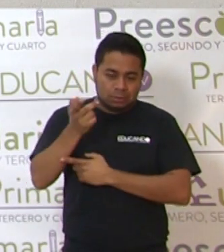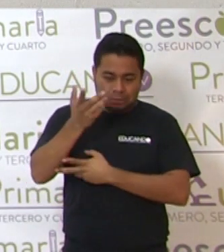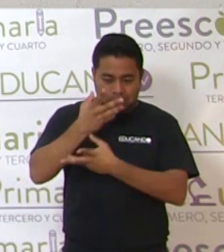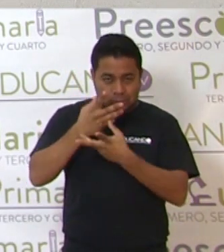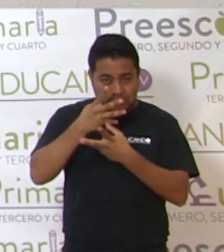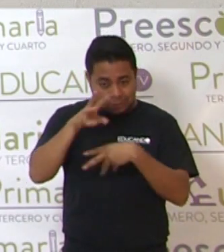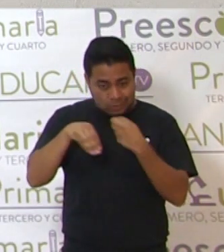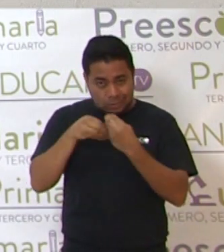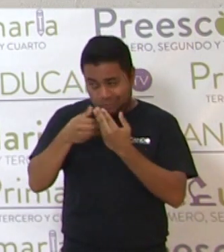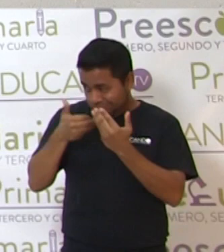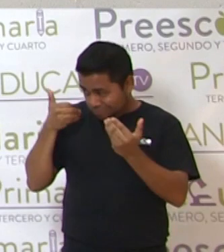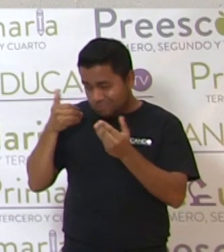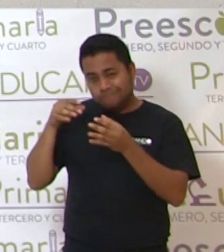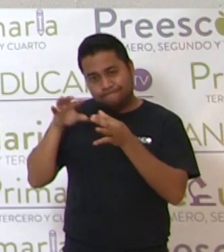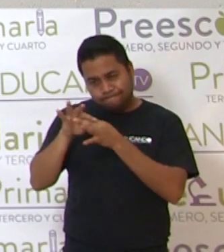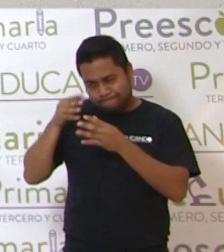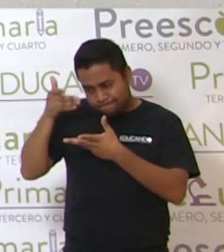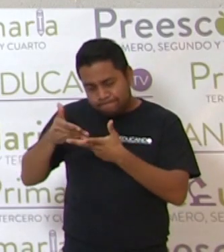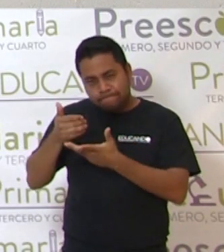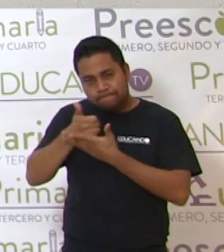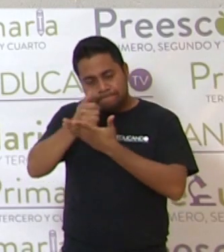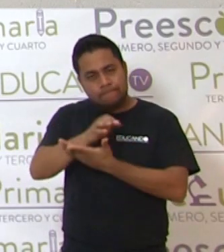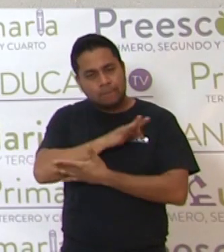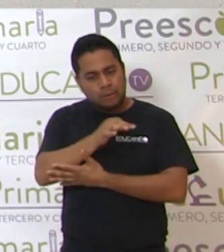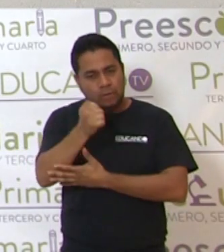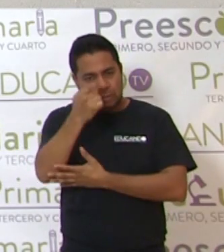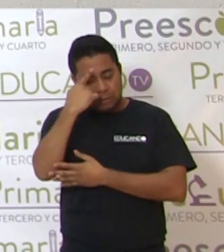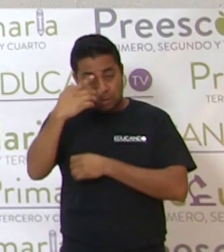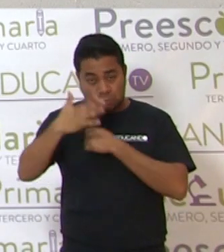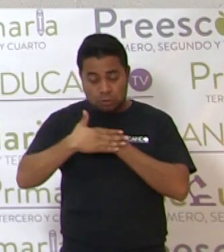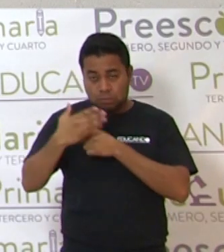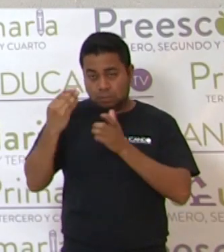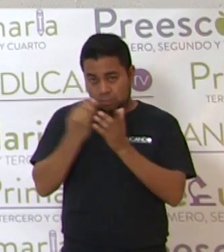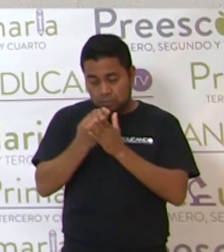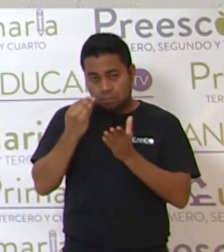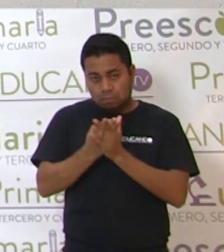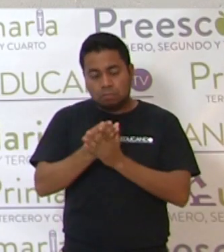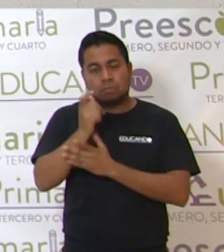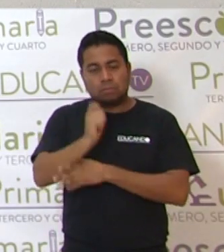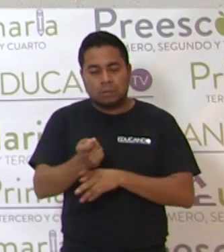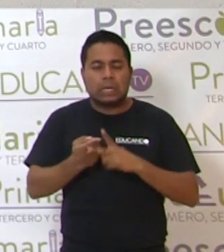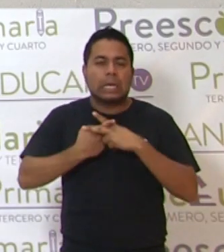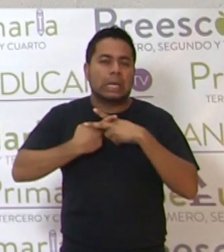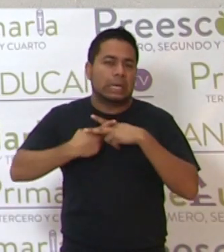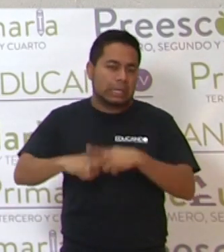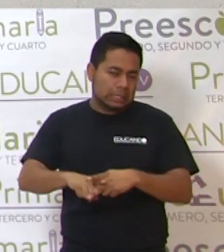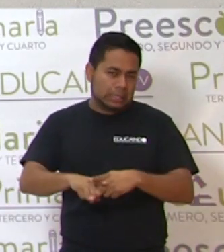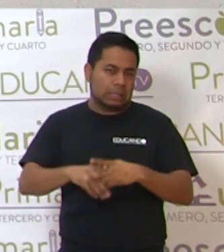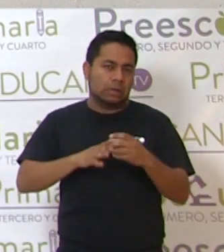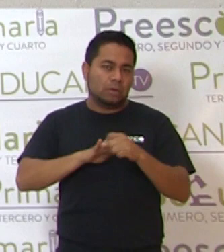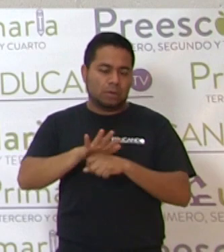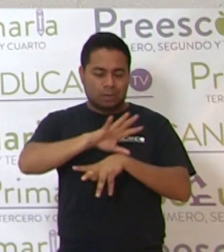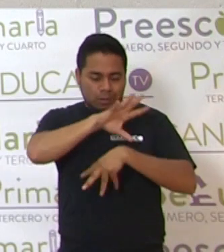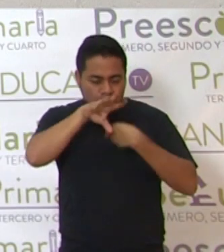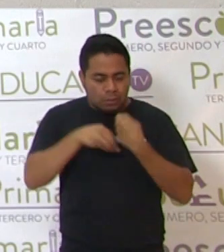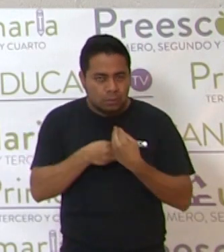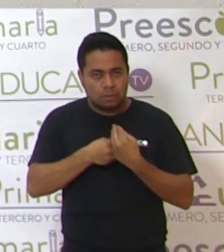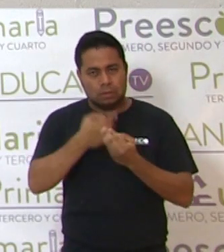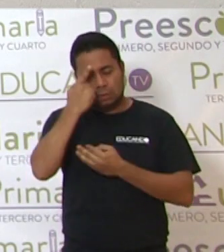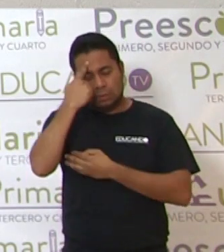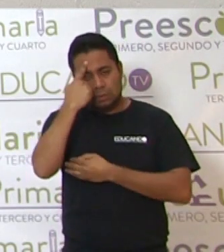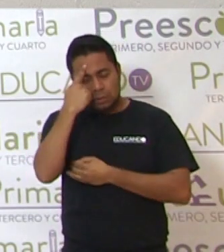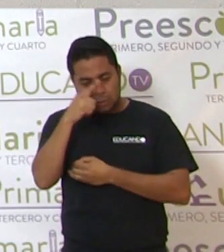que estuvimos haciendo les sea de mucha ayuda. En la siguiente sesión vamos a empezar a ver todas las partes y herramientas